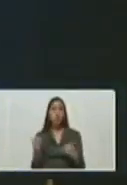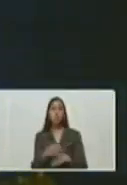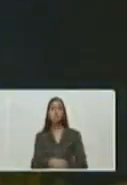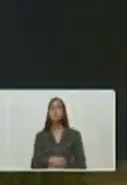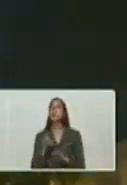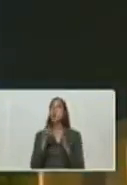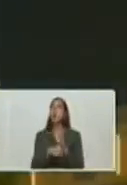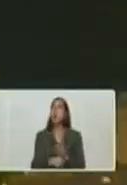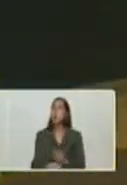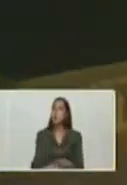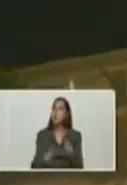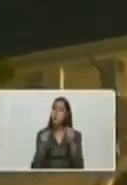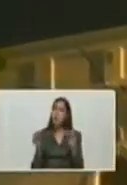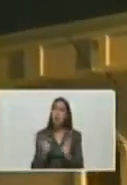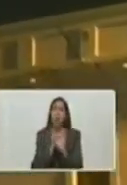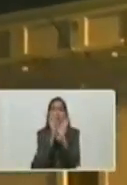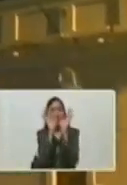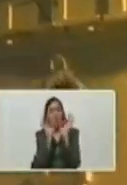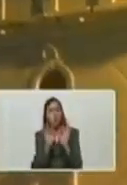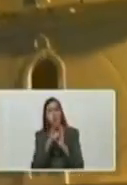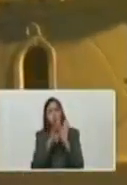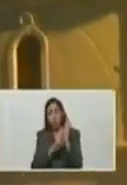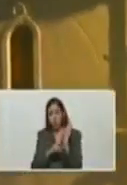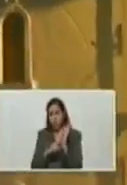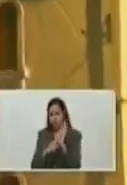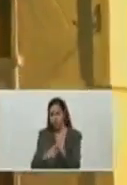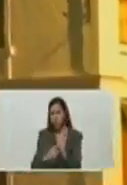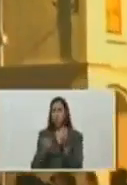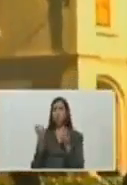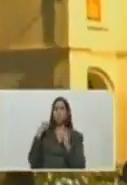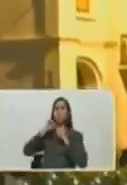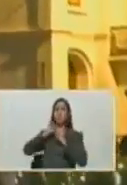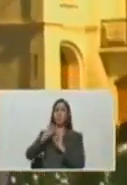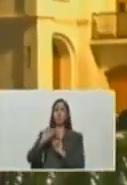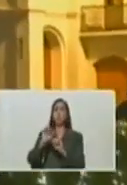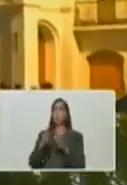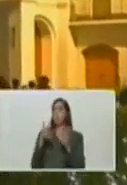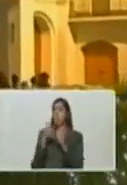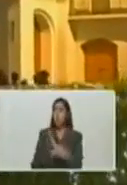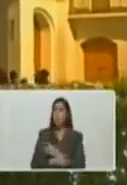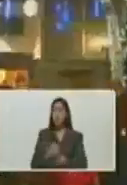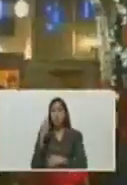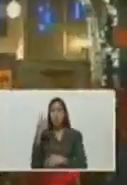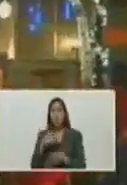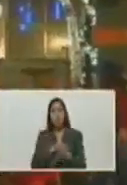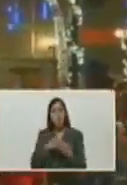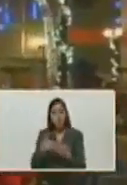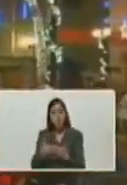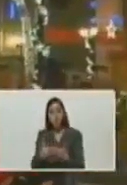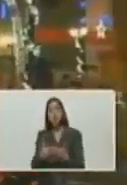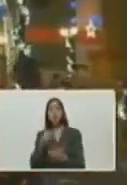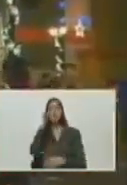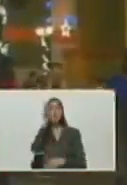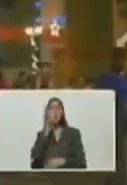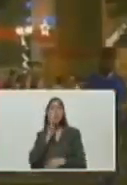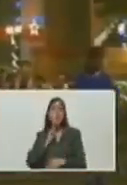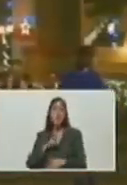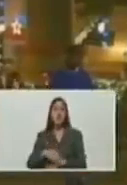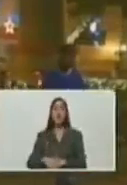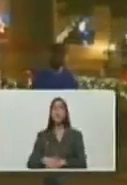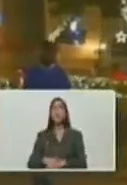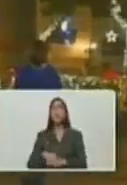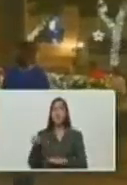de muchas medidas que usted ha tomado. Entre ellas, más de 11 millones de desinfecciones se han